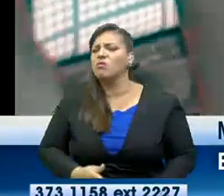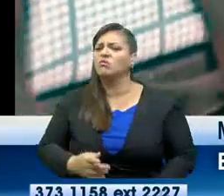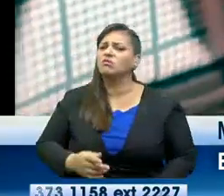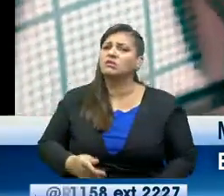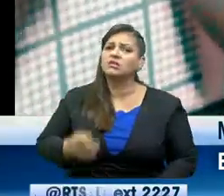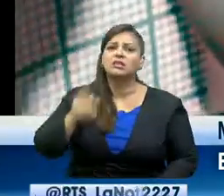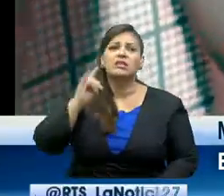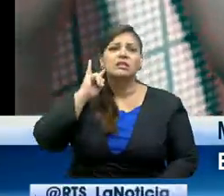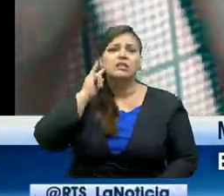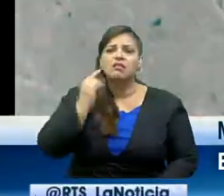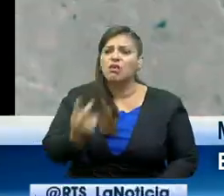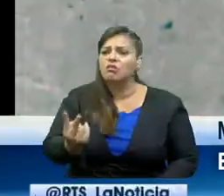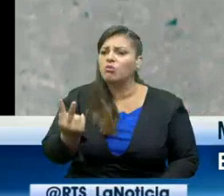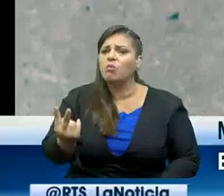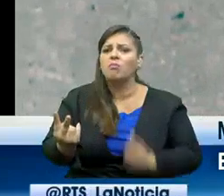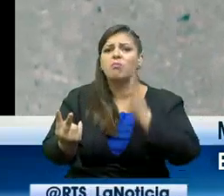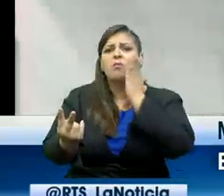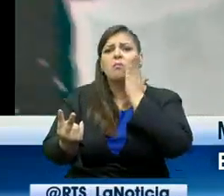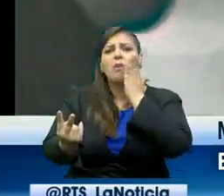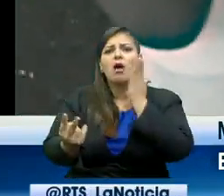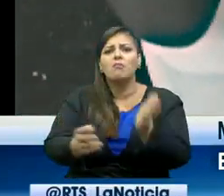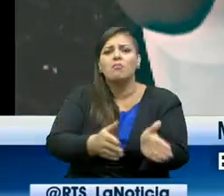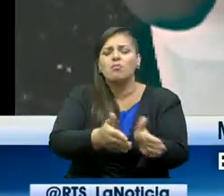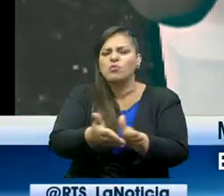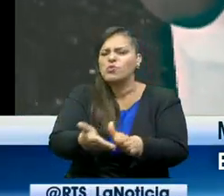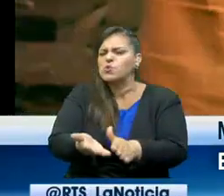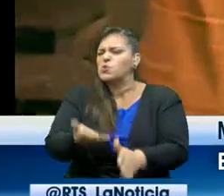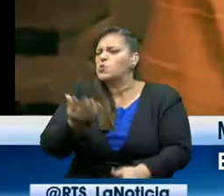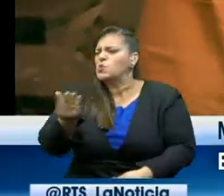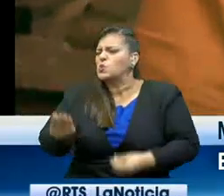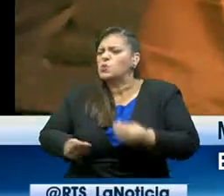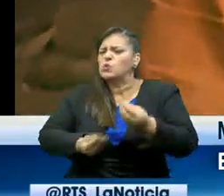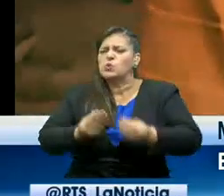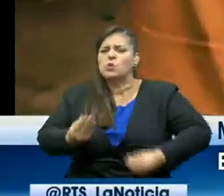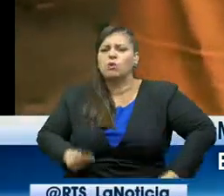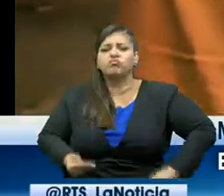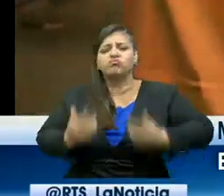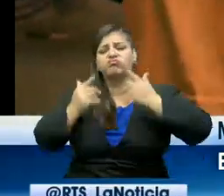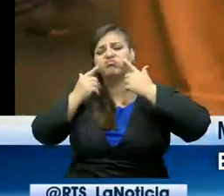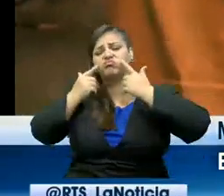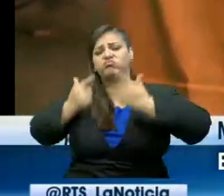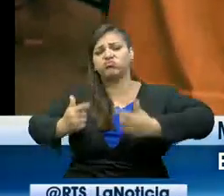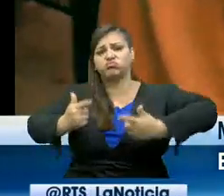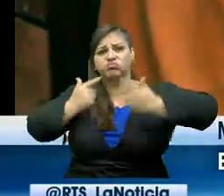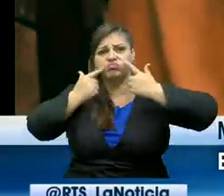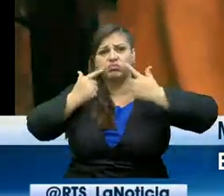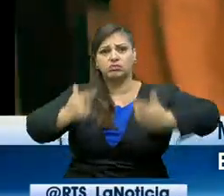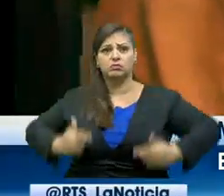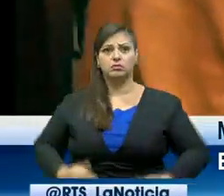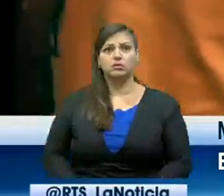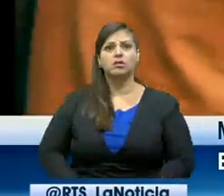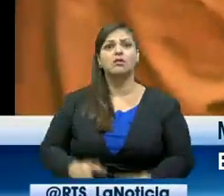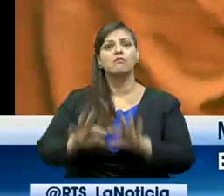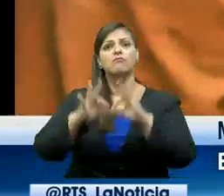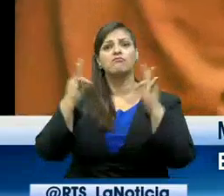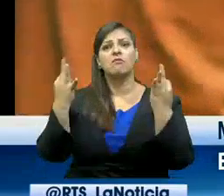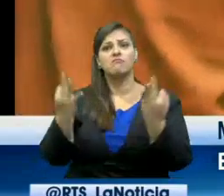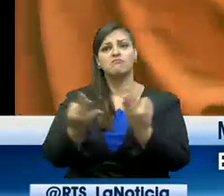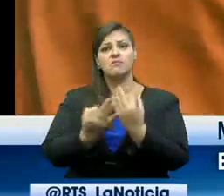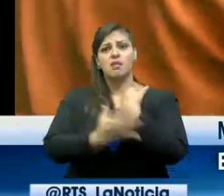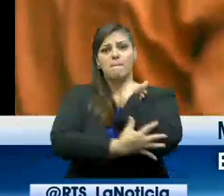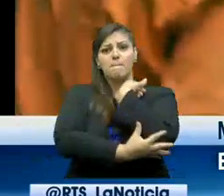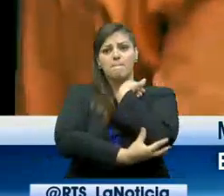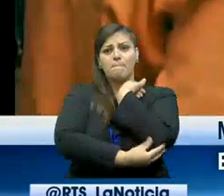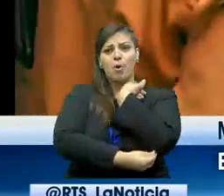apoyo emocional para estas tiernas niñas. Sin embargo, el duro trabajo que tienen, son recicladores, apenas